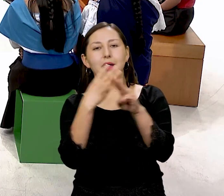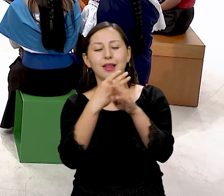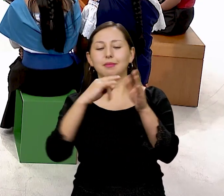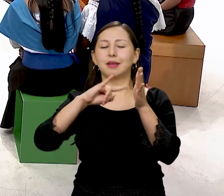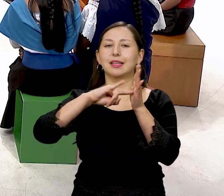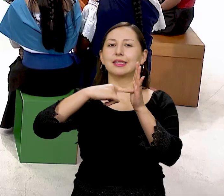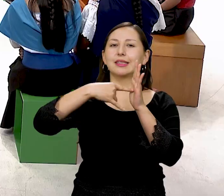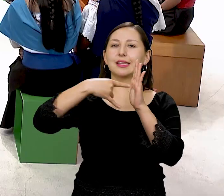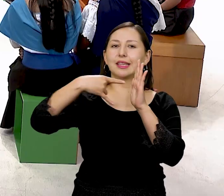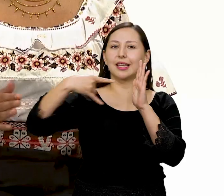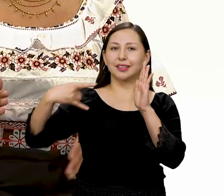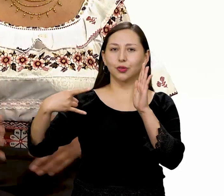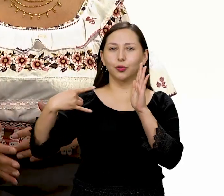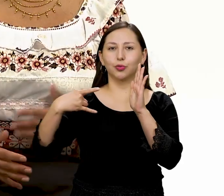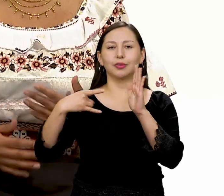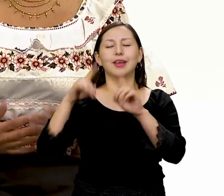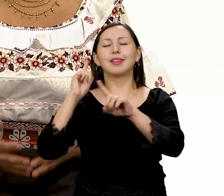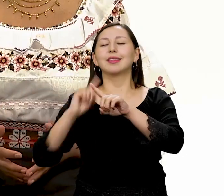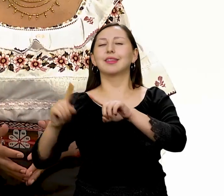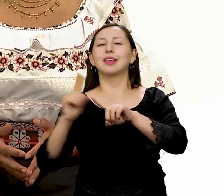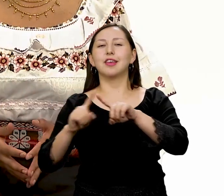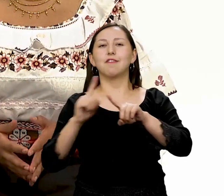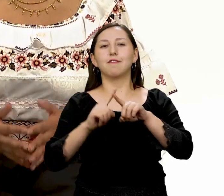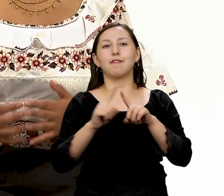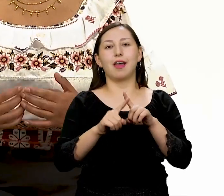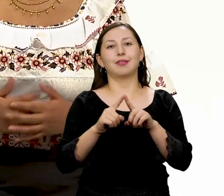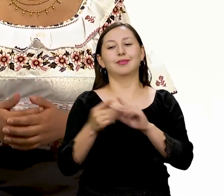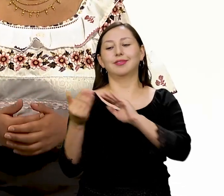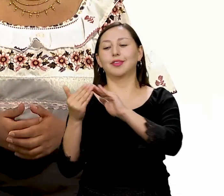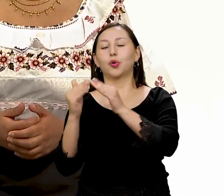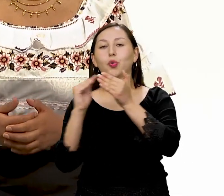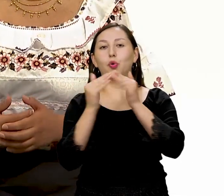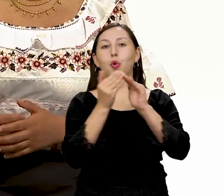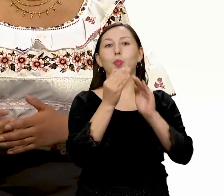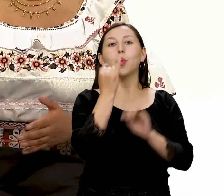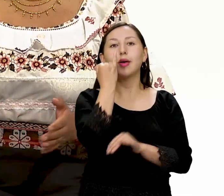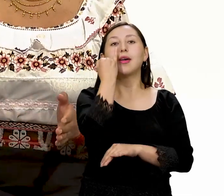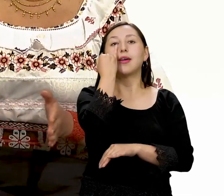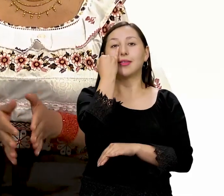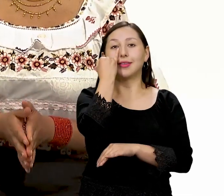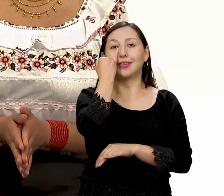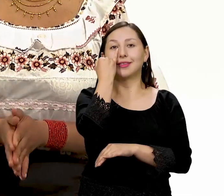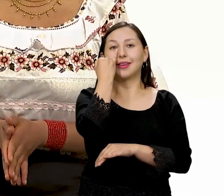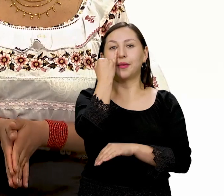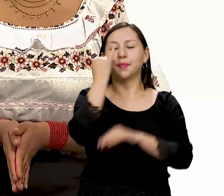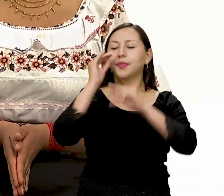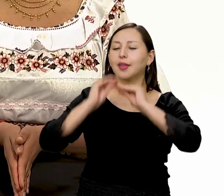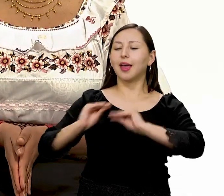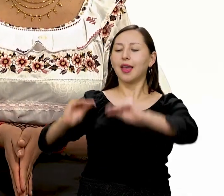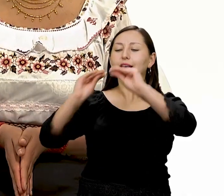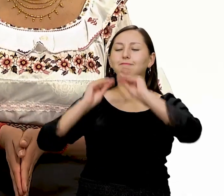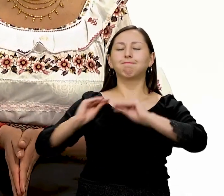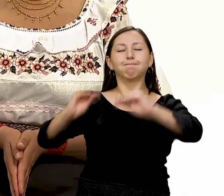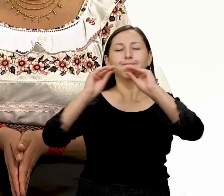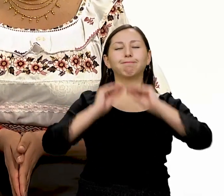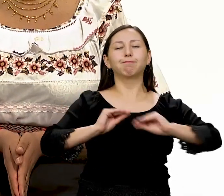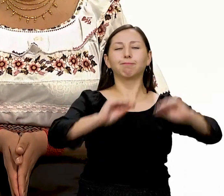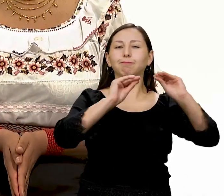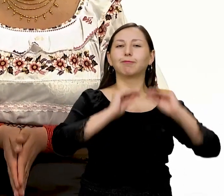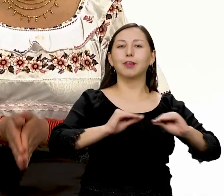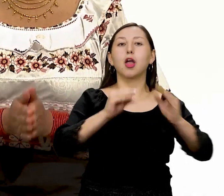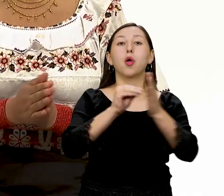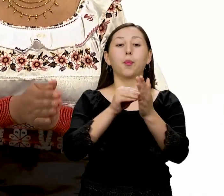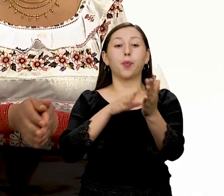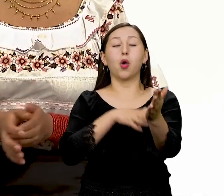el Ecuador, están salasacas, cayambis, y entonces ahí nosotros participamos en el Deep Food Space Challenge de la